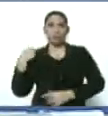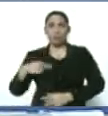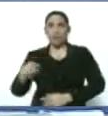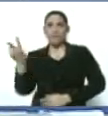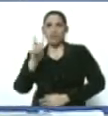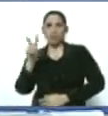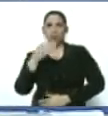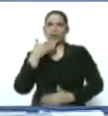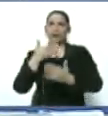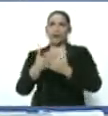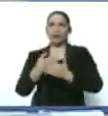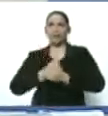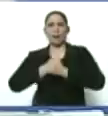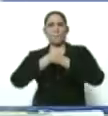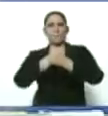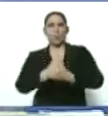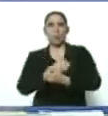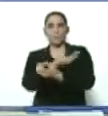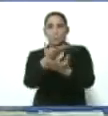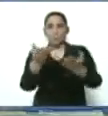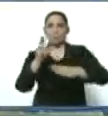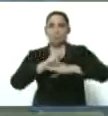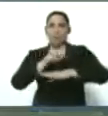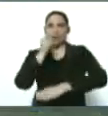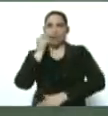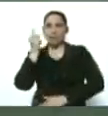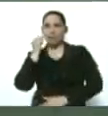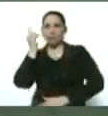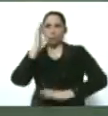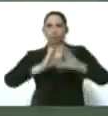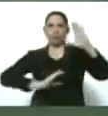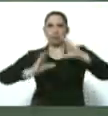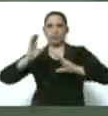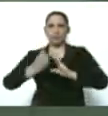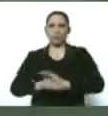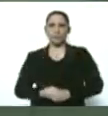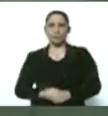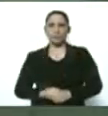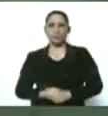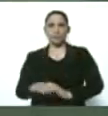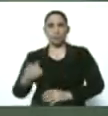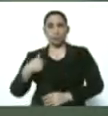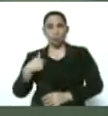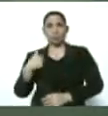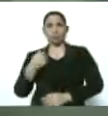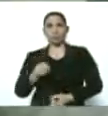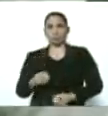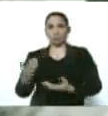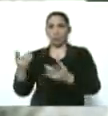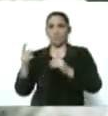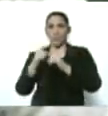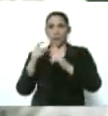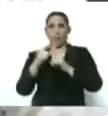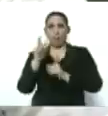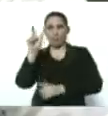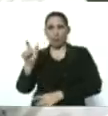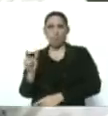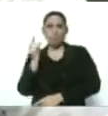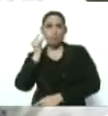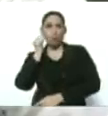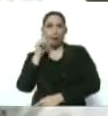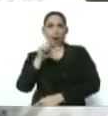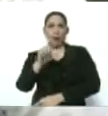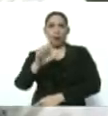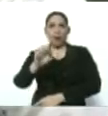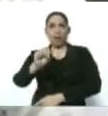amor de estos médicos, de estos científicos. Yo le voy a dar la palabra a la doctora Levia Muros, porque estamos